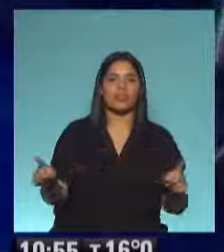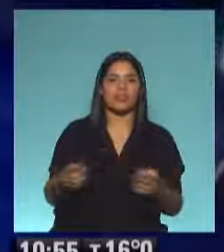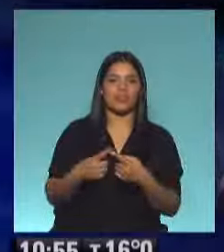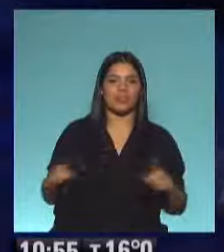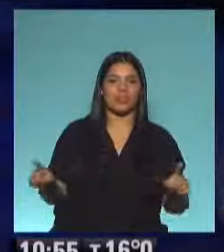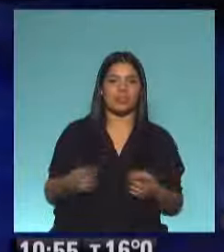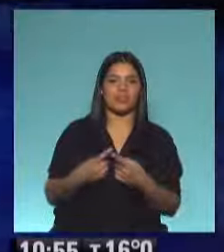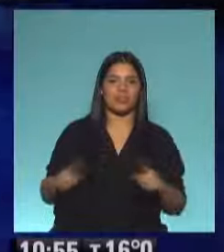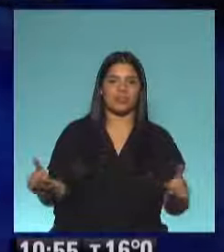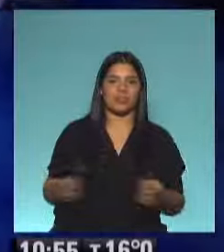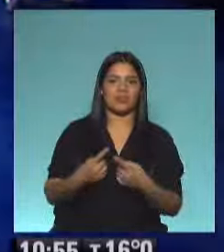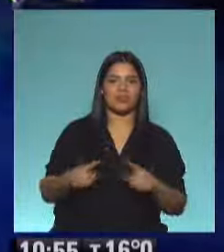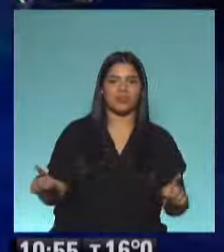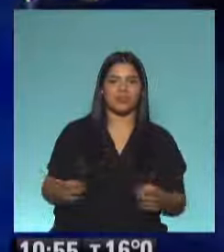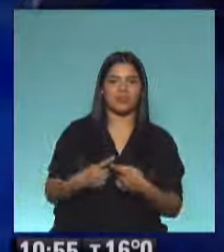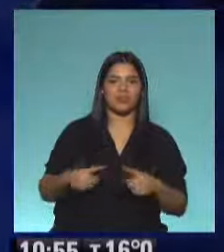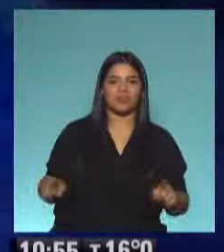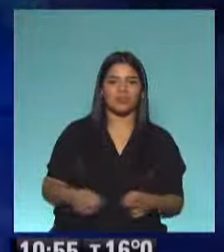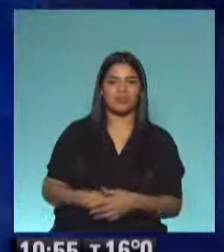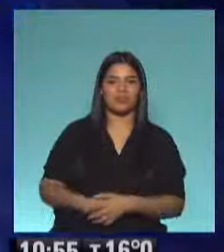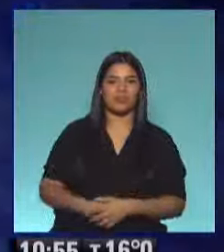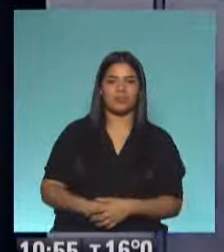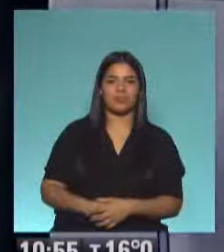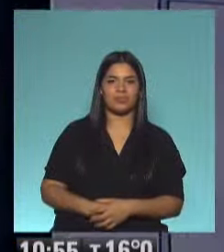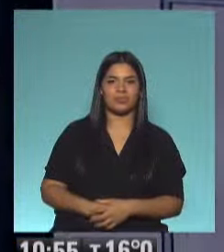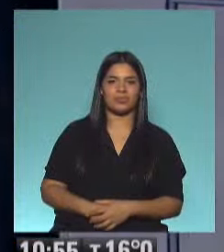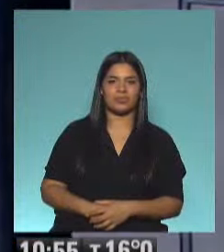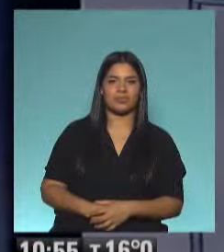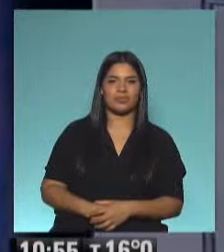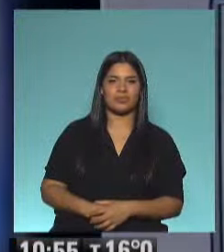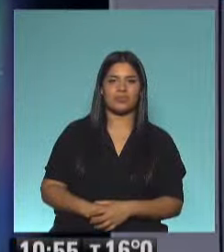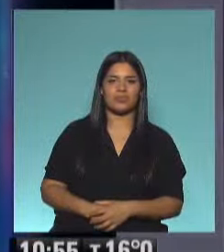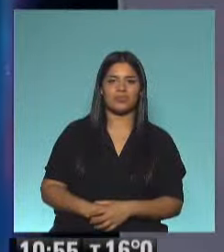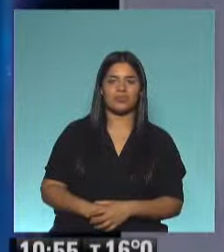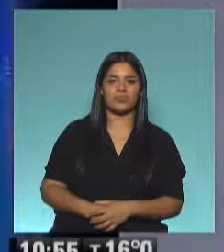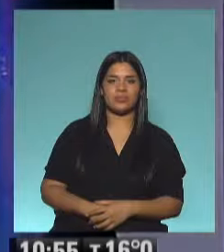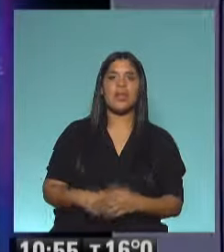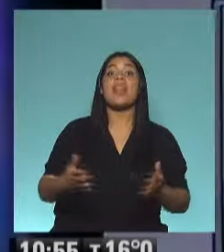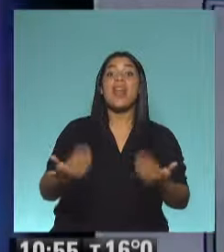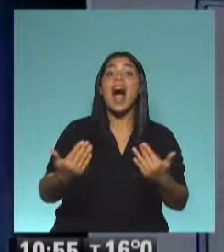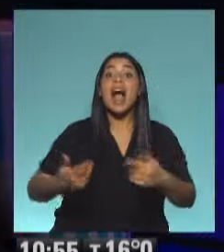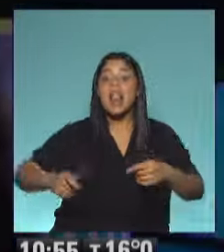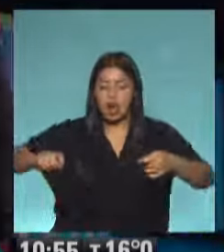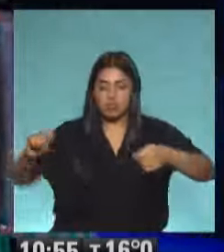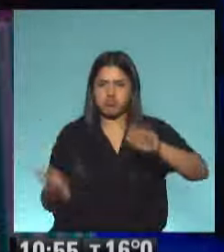Yeah.